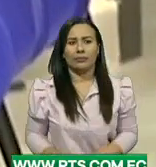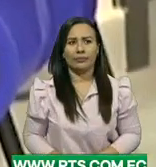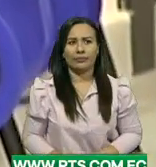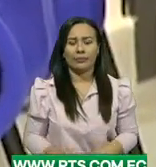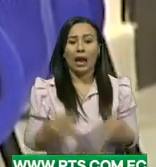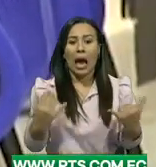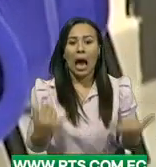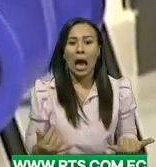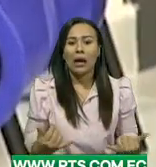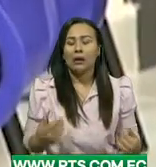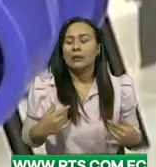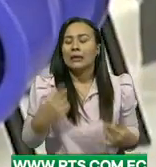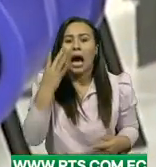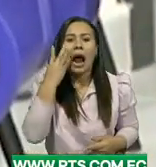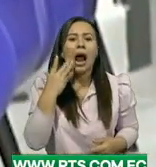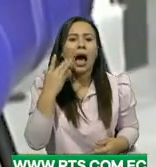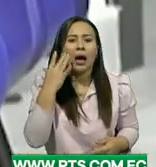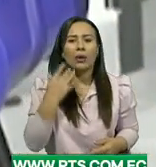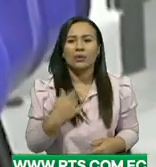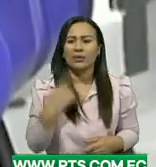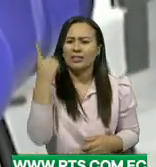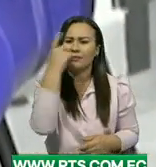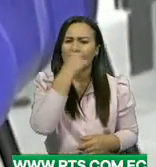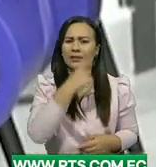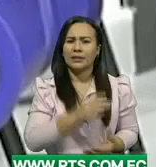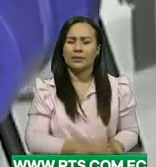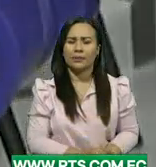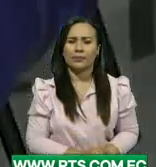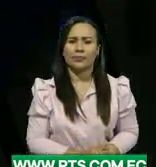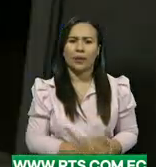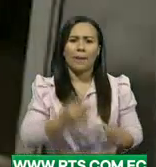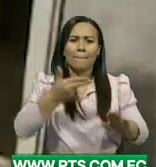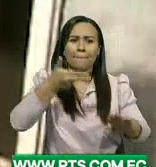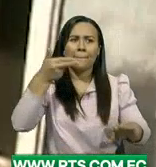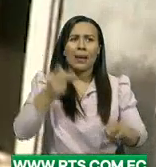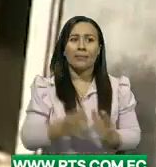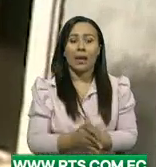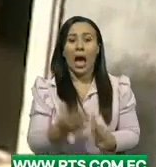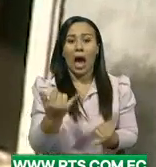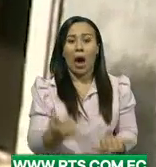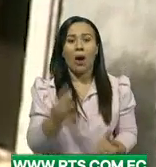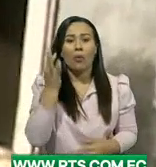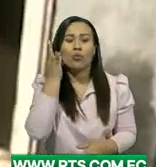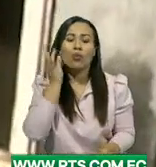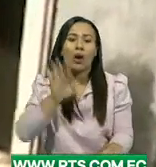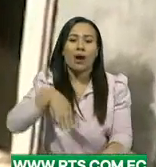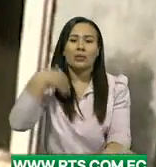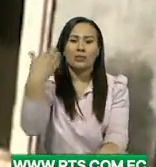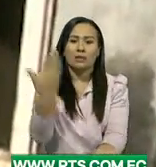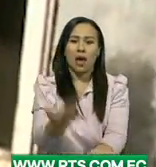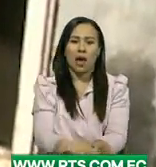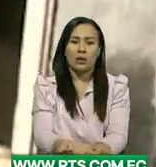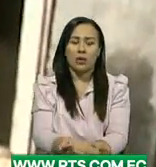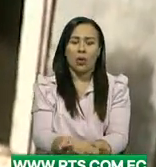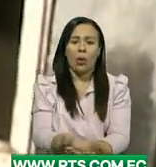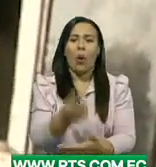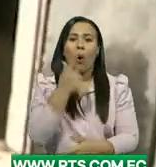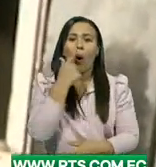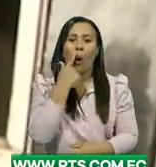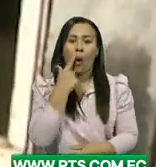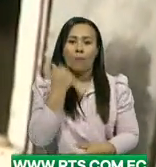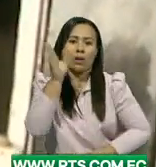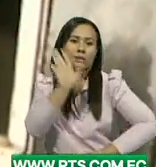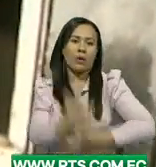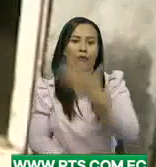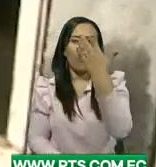y ha procedido a dispararle con un arma de fuego. La dama se dejó caer. Inmediatamente el sospechoso abandonó